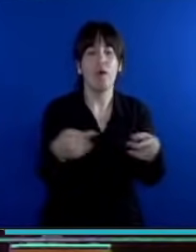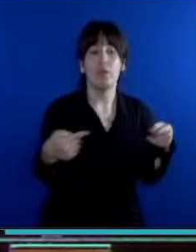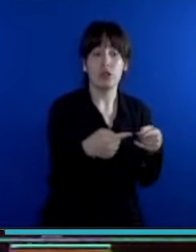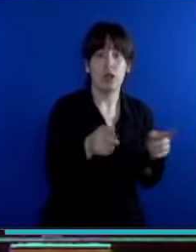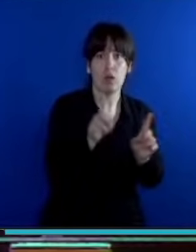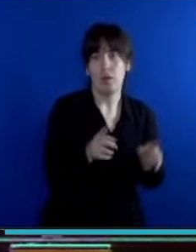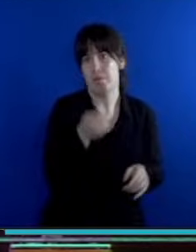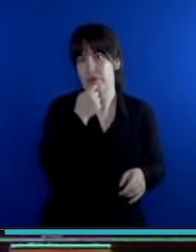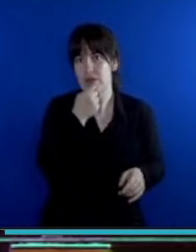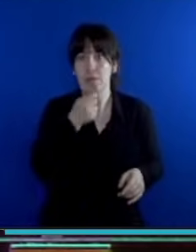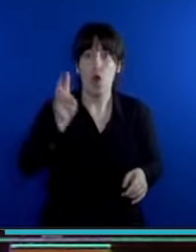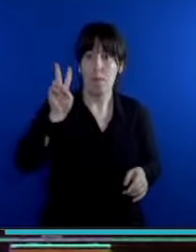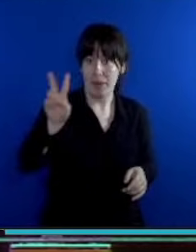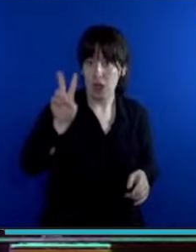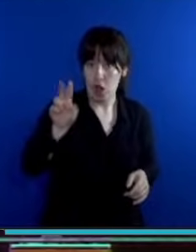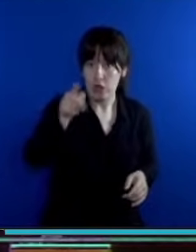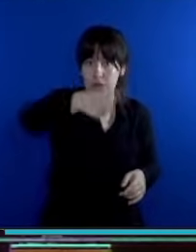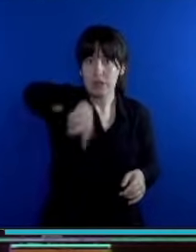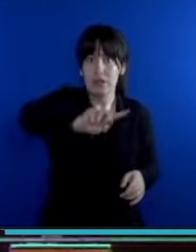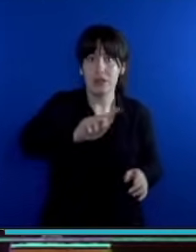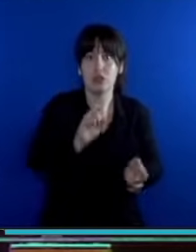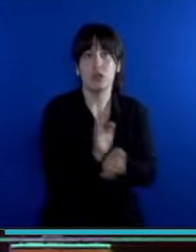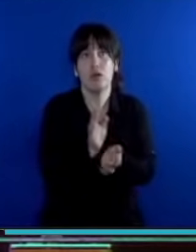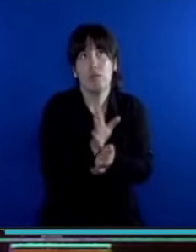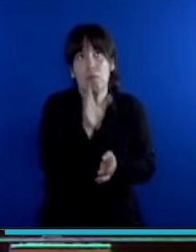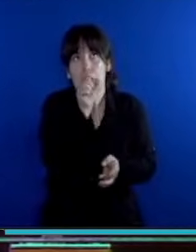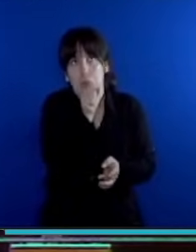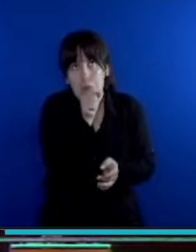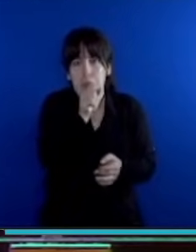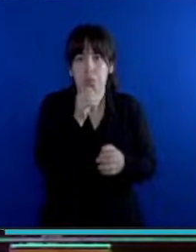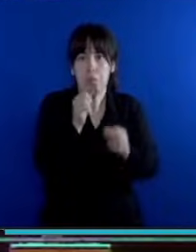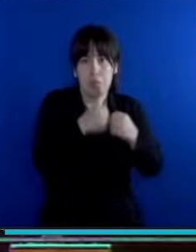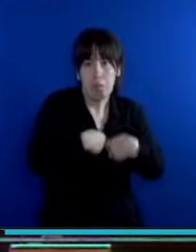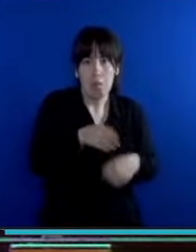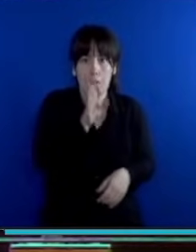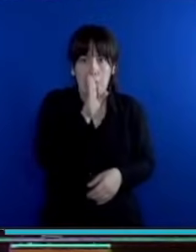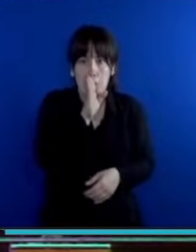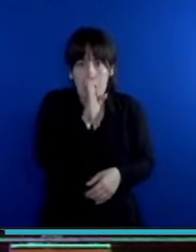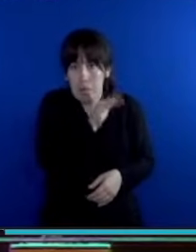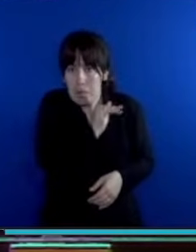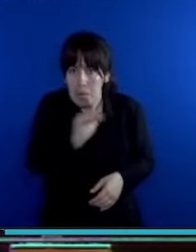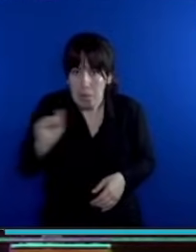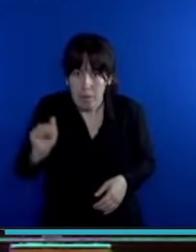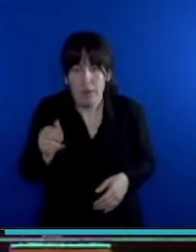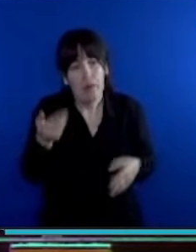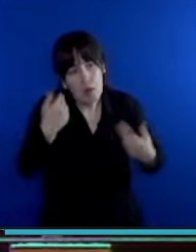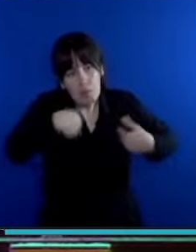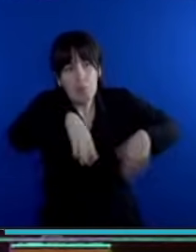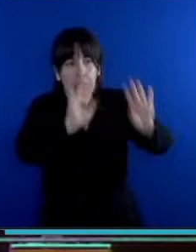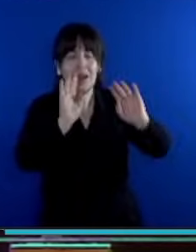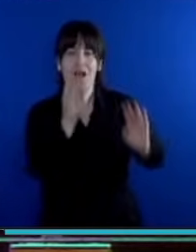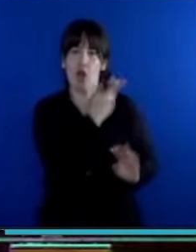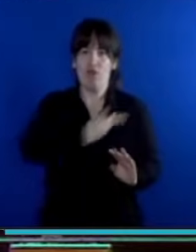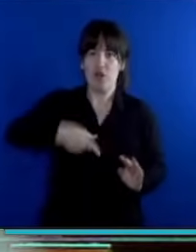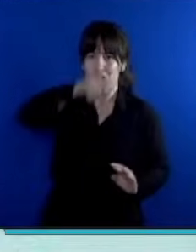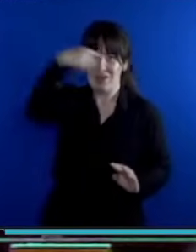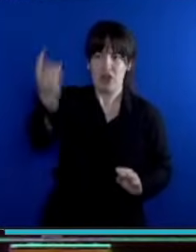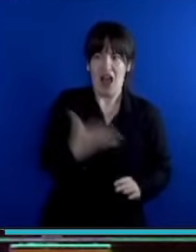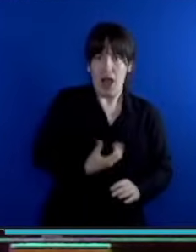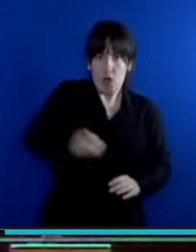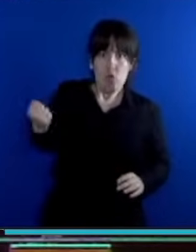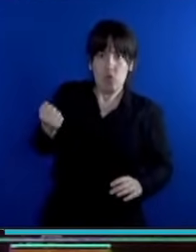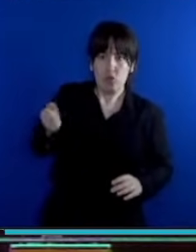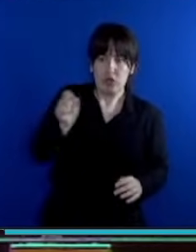del peronismo, que por acción u omisión ha permitido que el gobierno nacional aplique el ajuste sobre